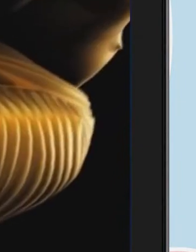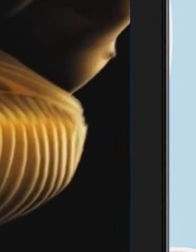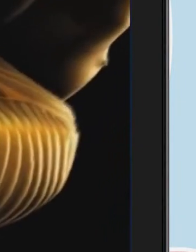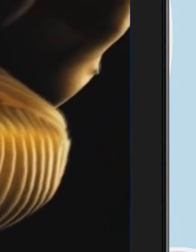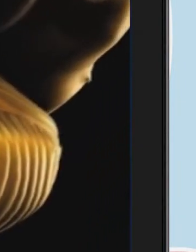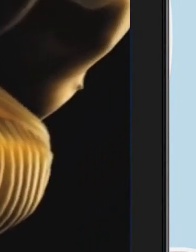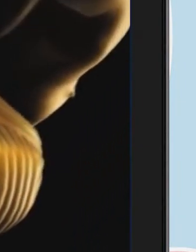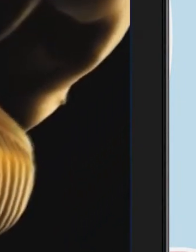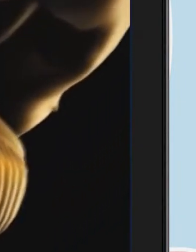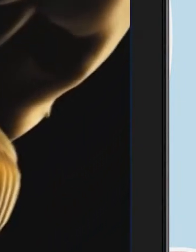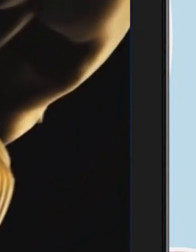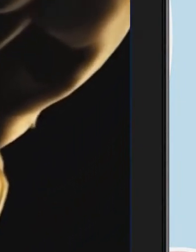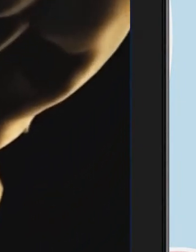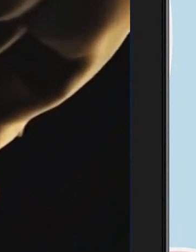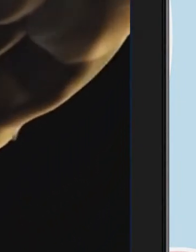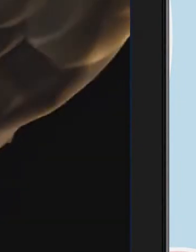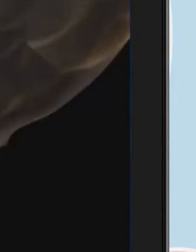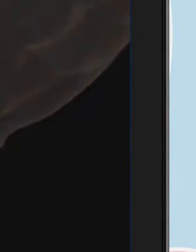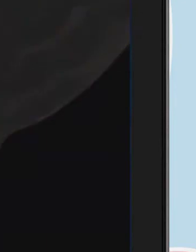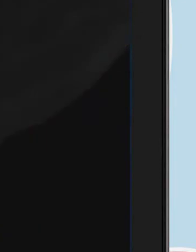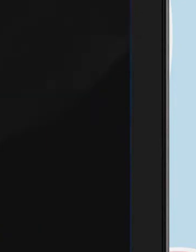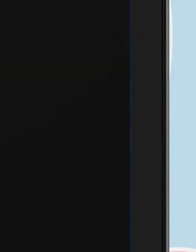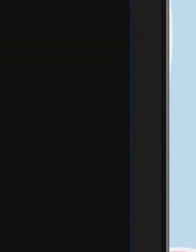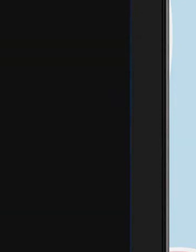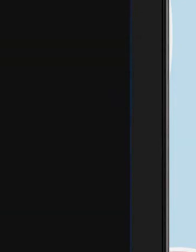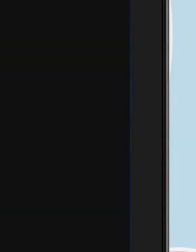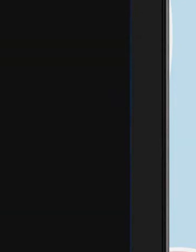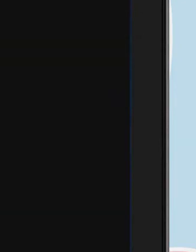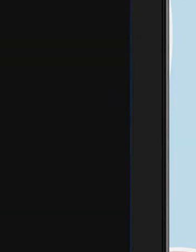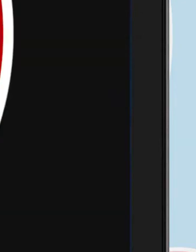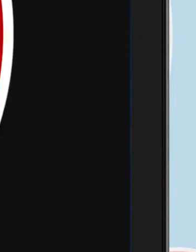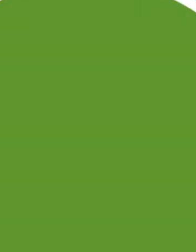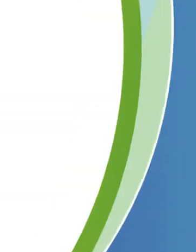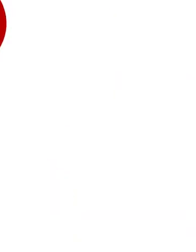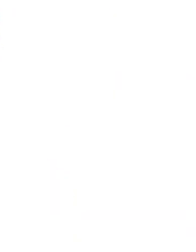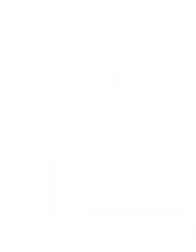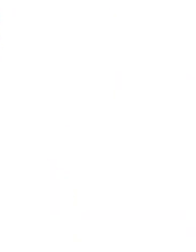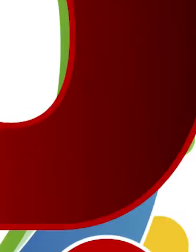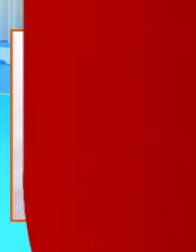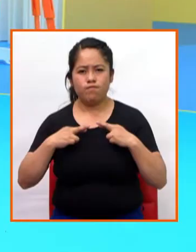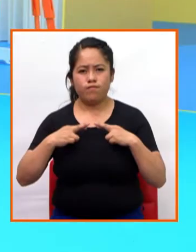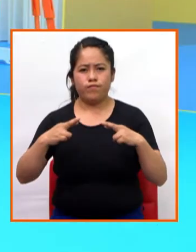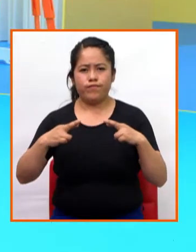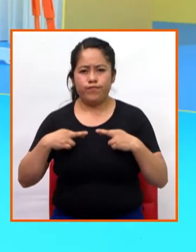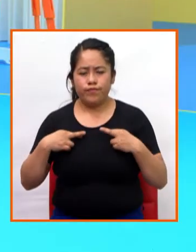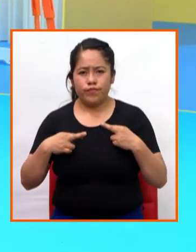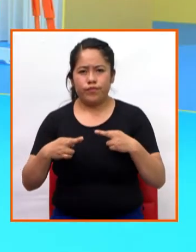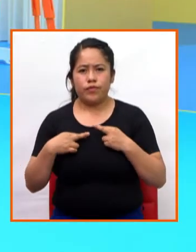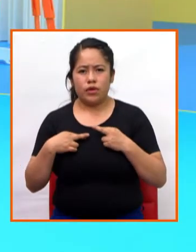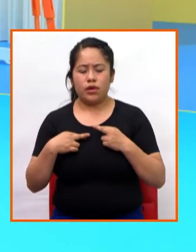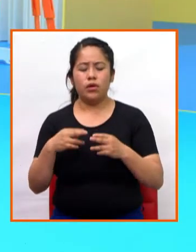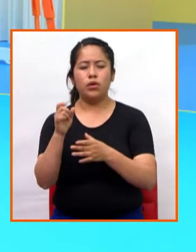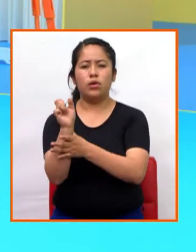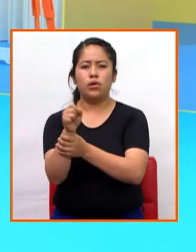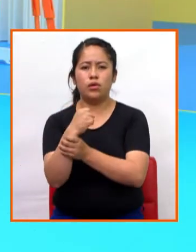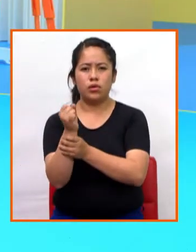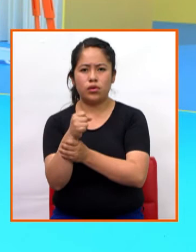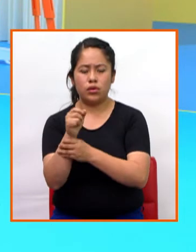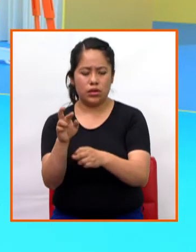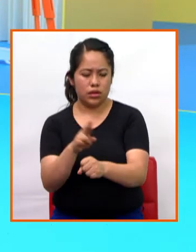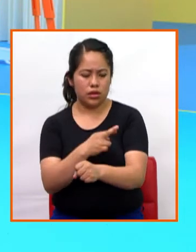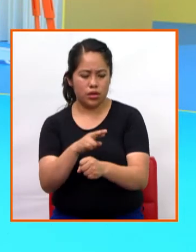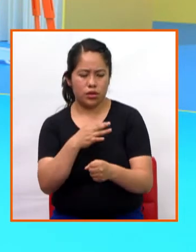temperatura. También regulamos nuestra respiración. Somos capaces de controlar el ritmo cardíaco y el